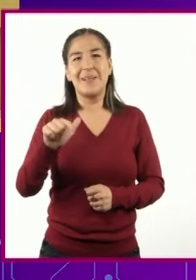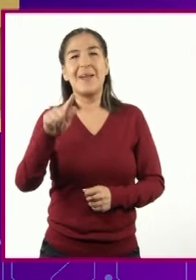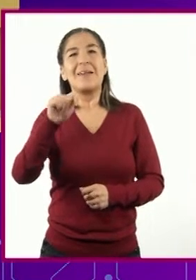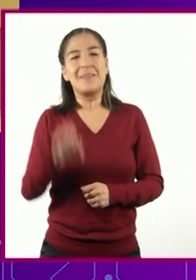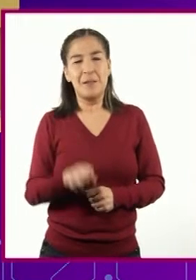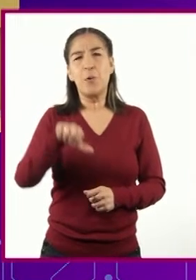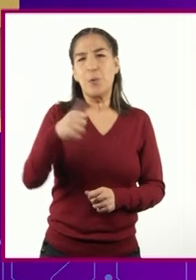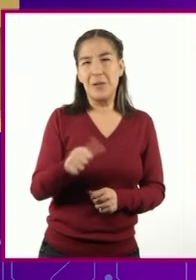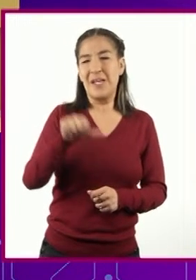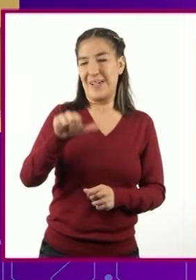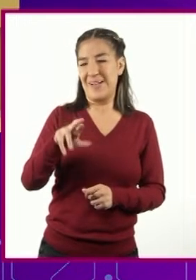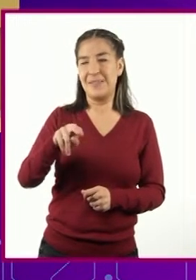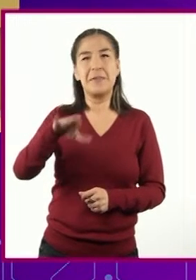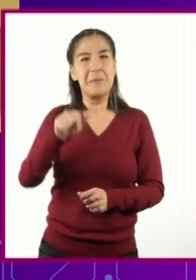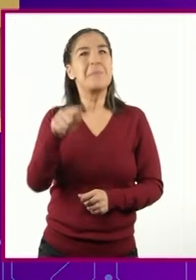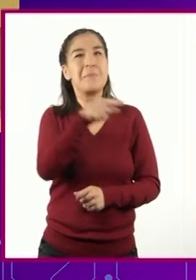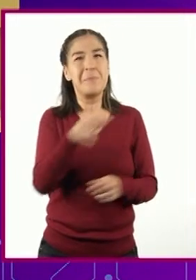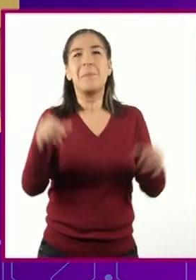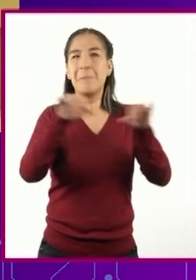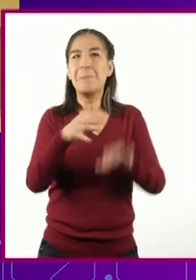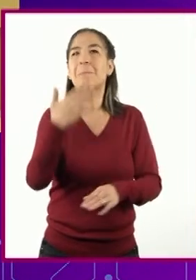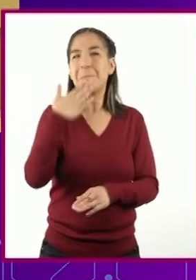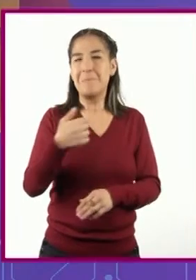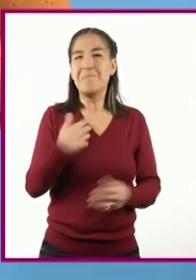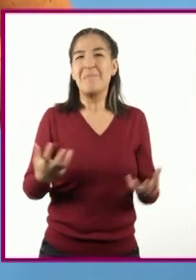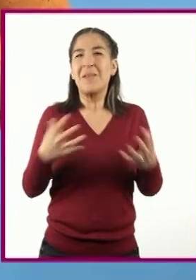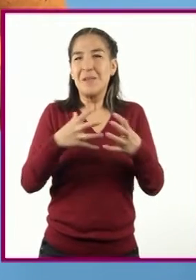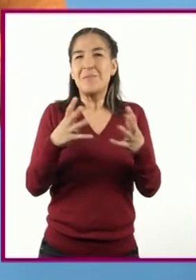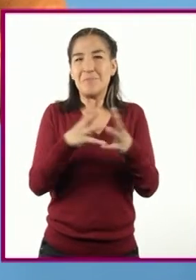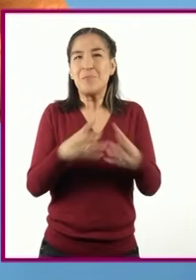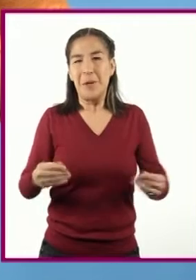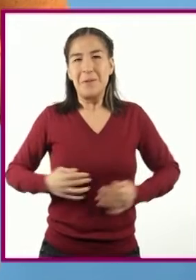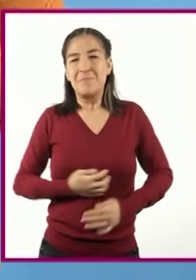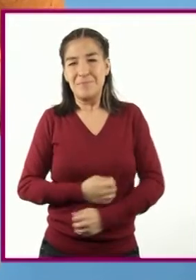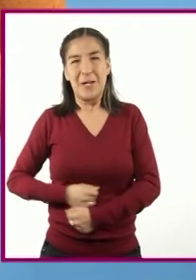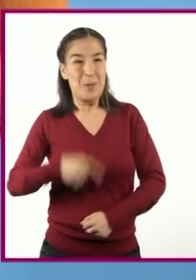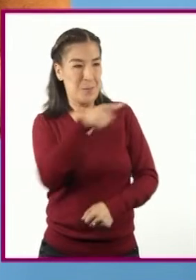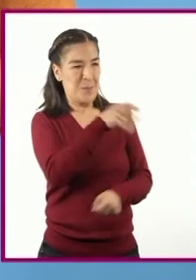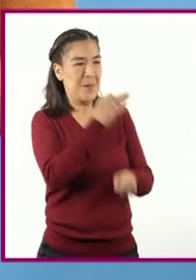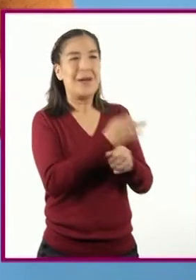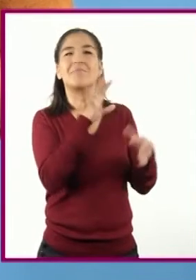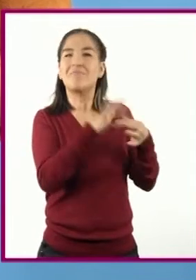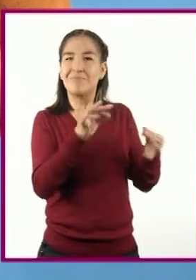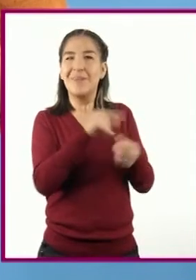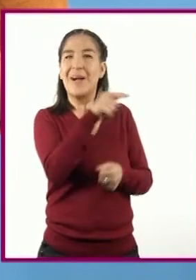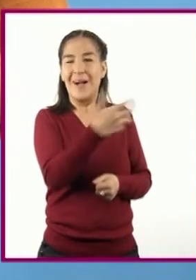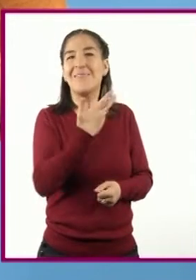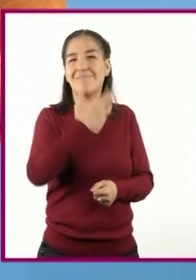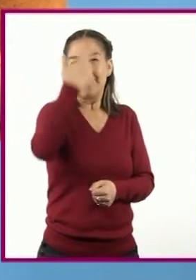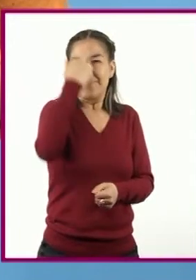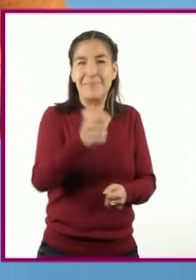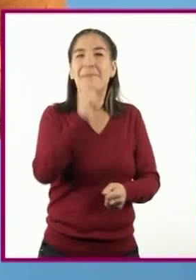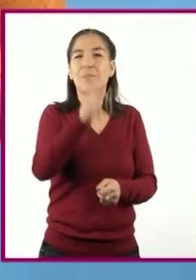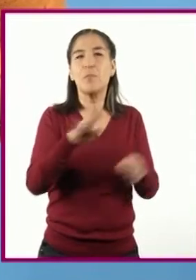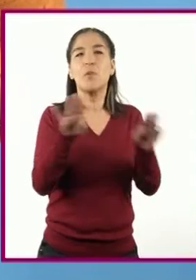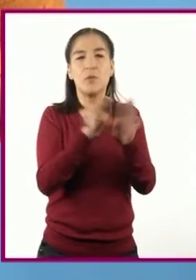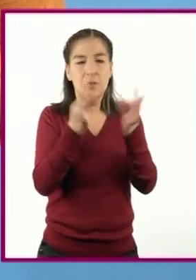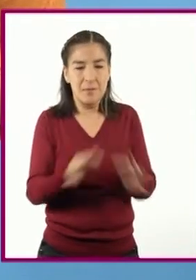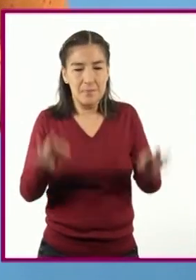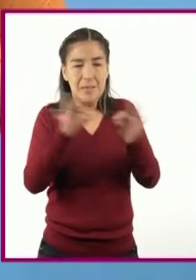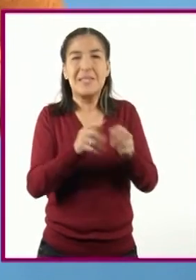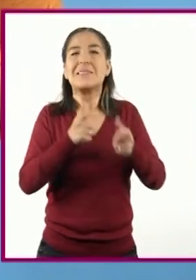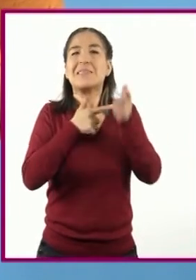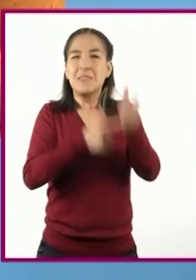sí me funcionó? Exacto. Tú misma tienes ejemplos de lo importante que es reconocer y